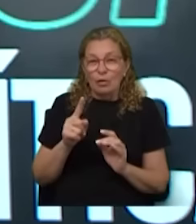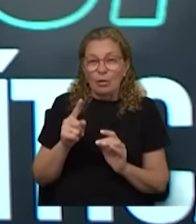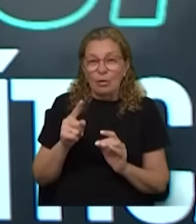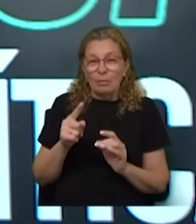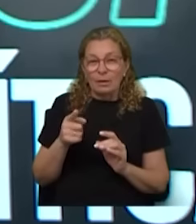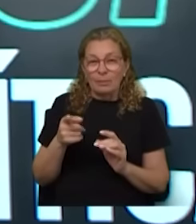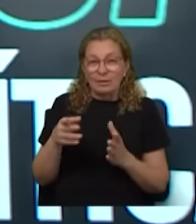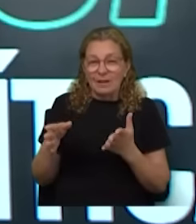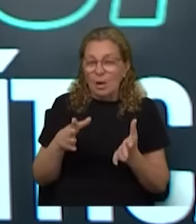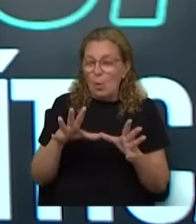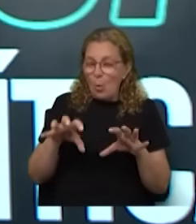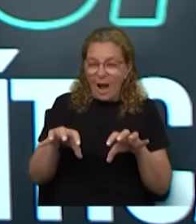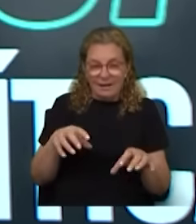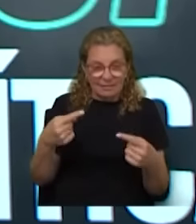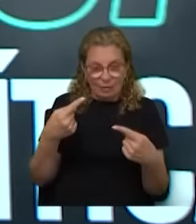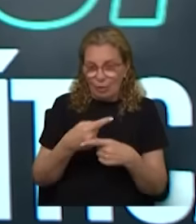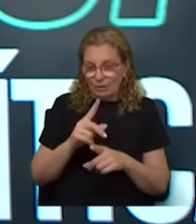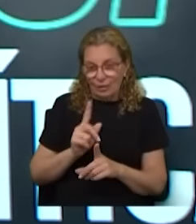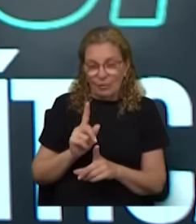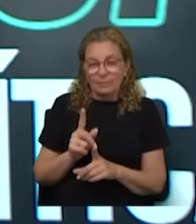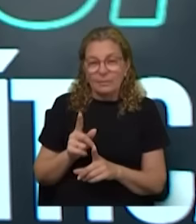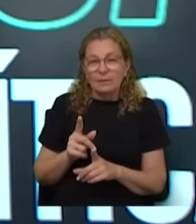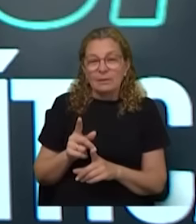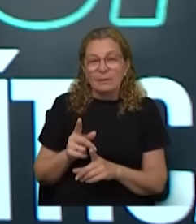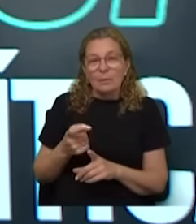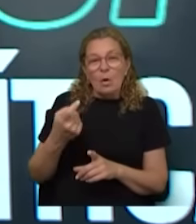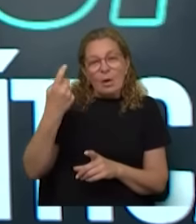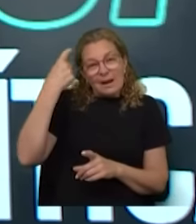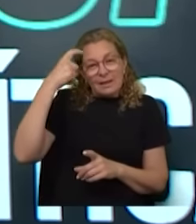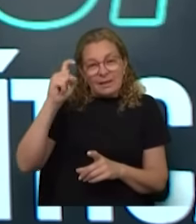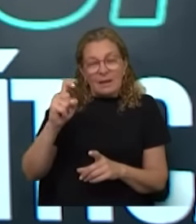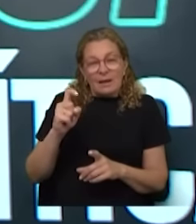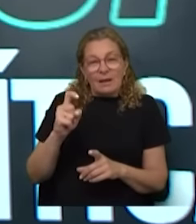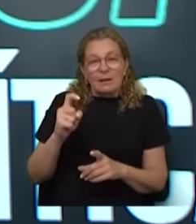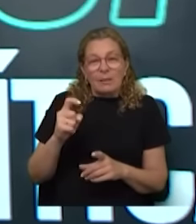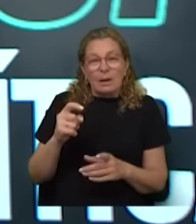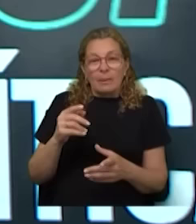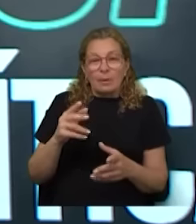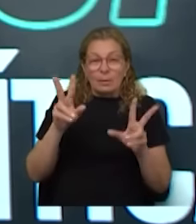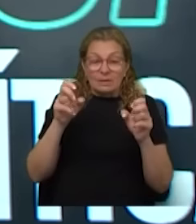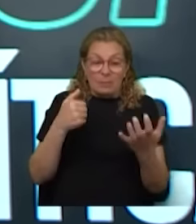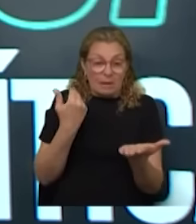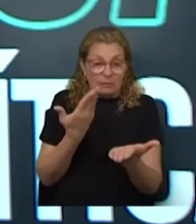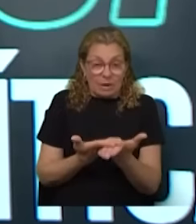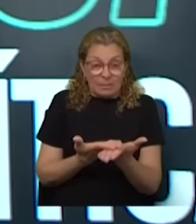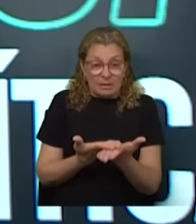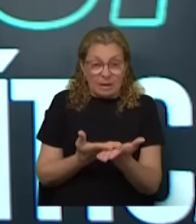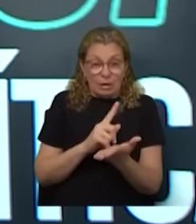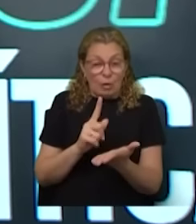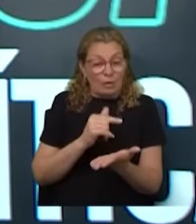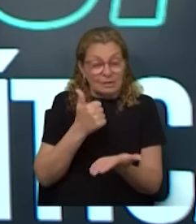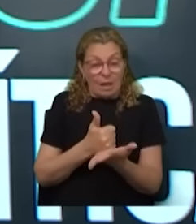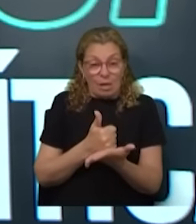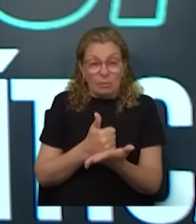vaya por ese terreno entonces e va más por la idea de que se van a poner temas arriba de la mesa que no han estado tan